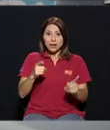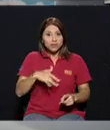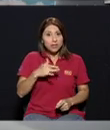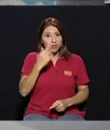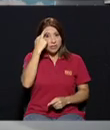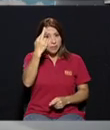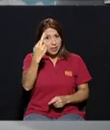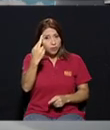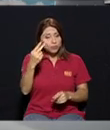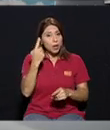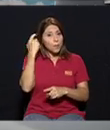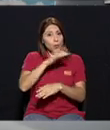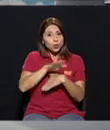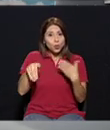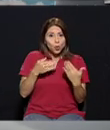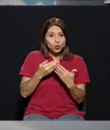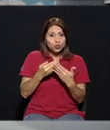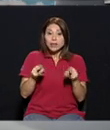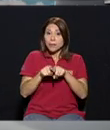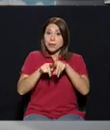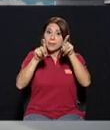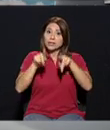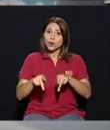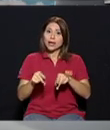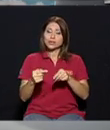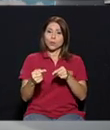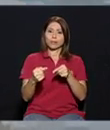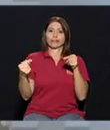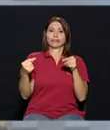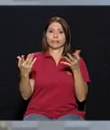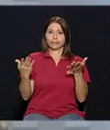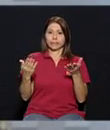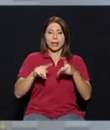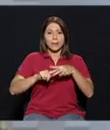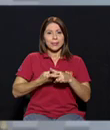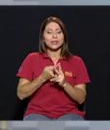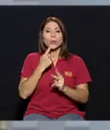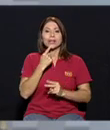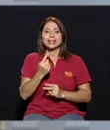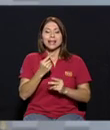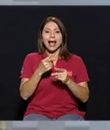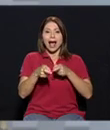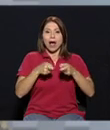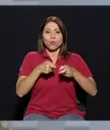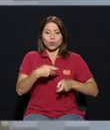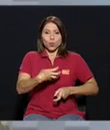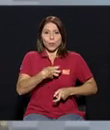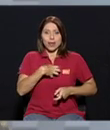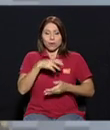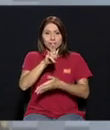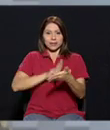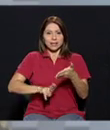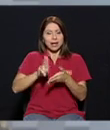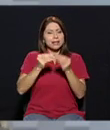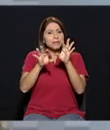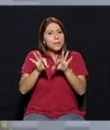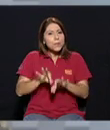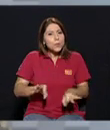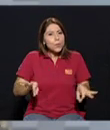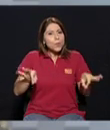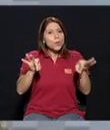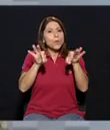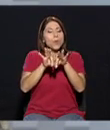todos, incluso los que tienen una voz disidente. Empiezo por decir que la autonomía universitaria es